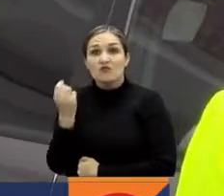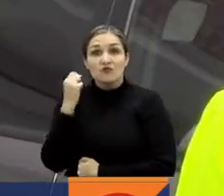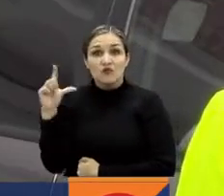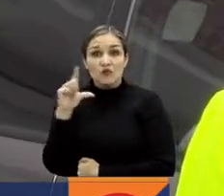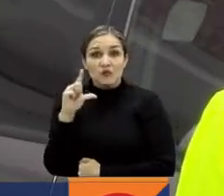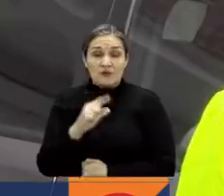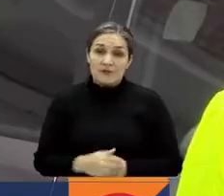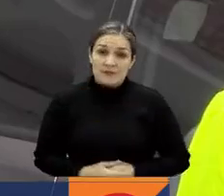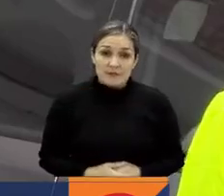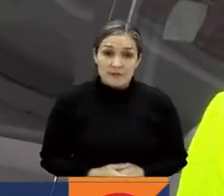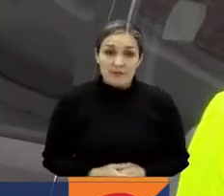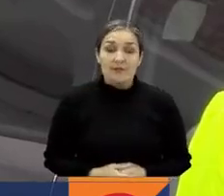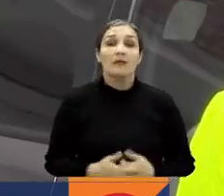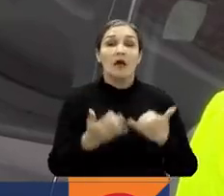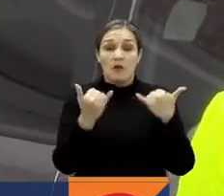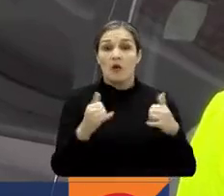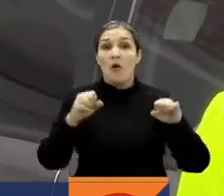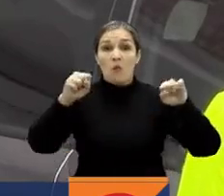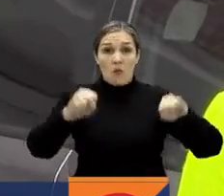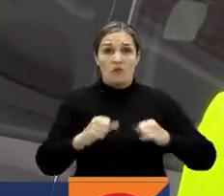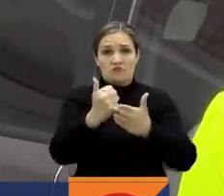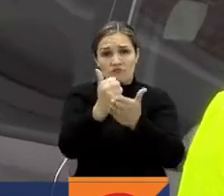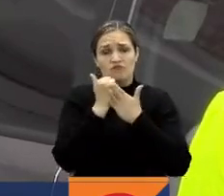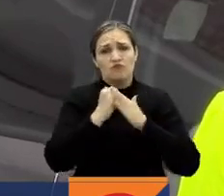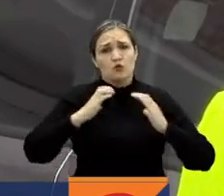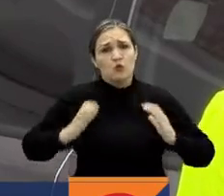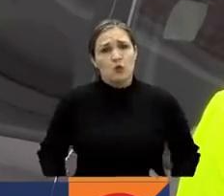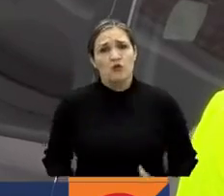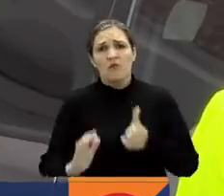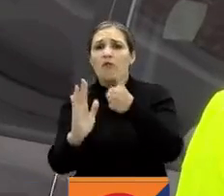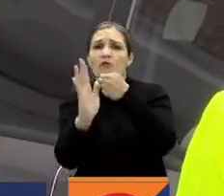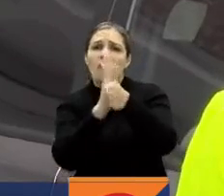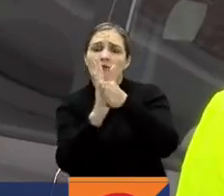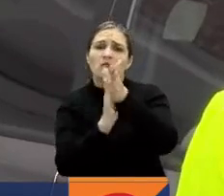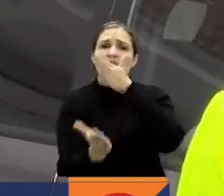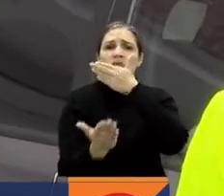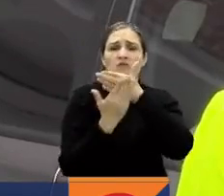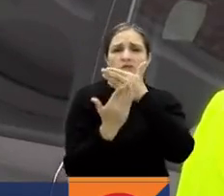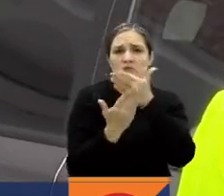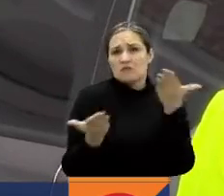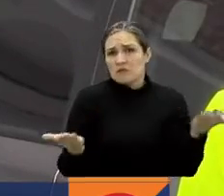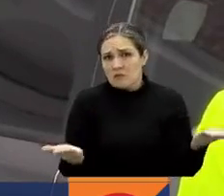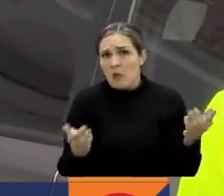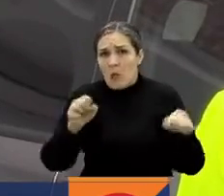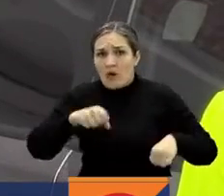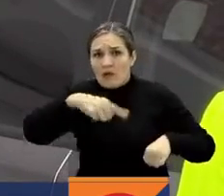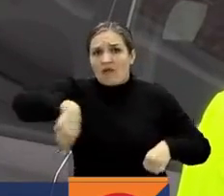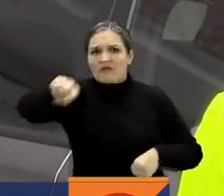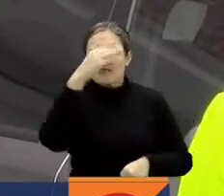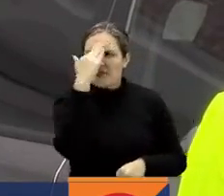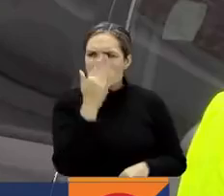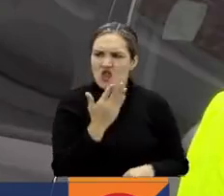haber recompensado con la colaboración ciudadana de ayudarnos a informar no solamente que esté en el cartel, sino